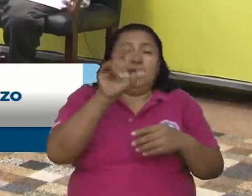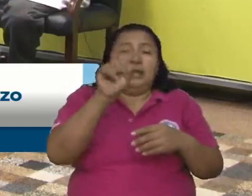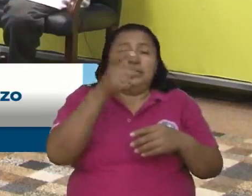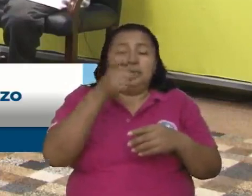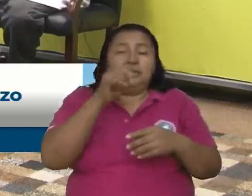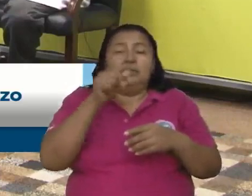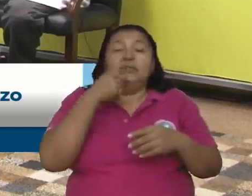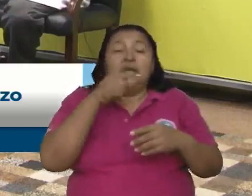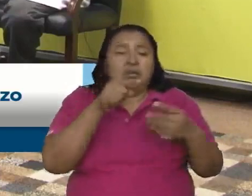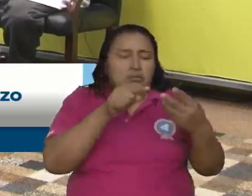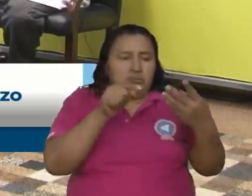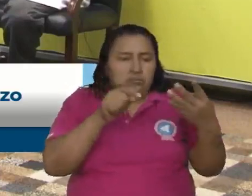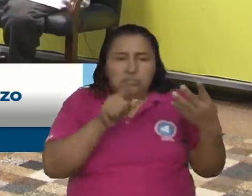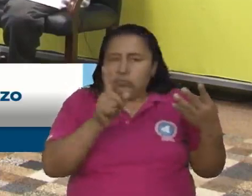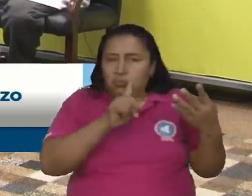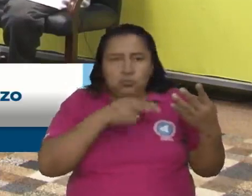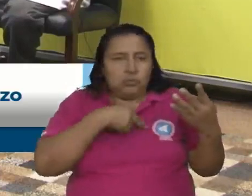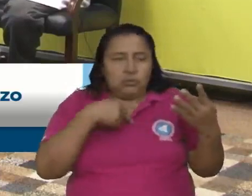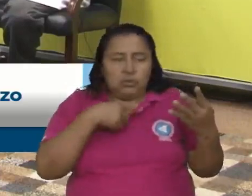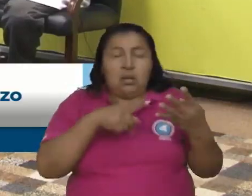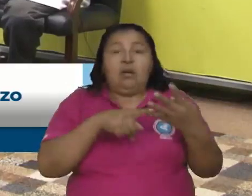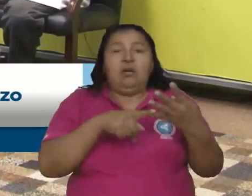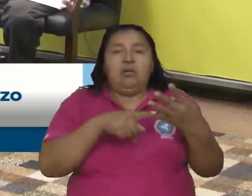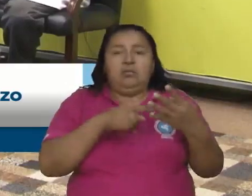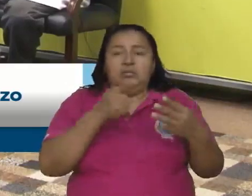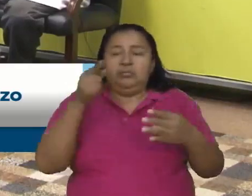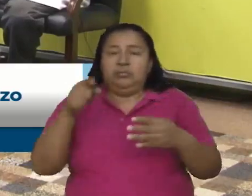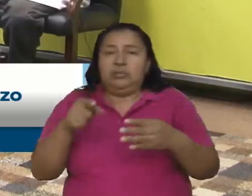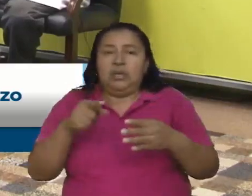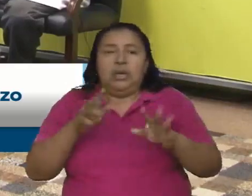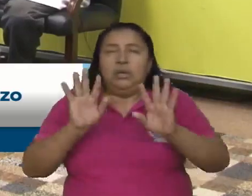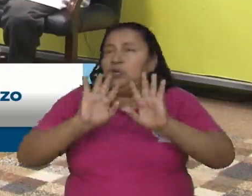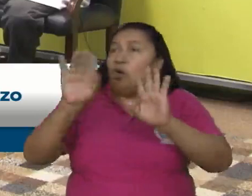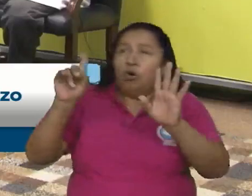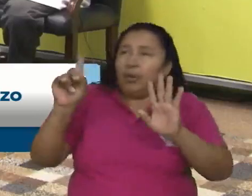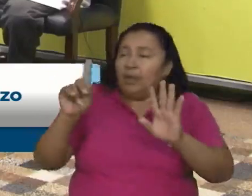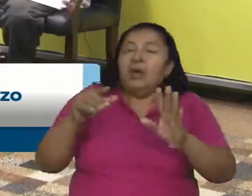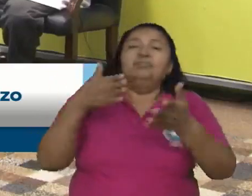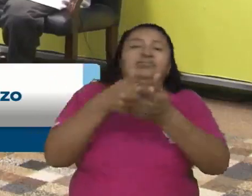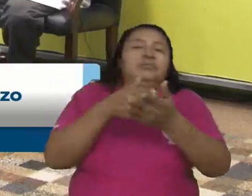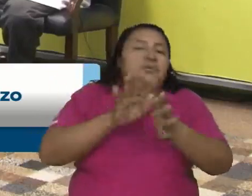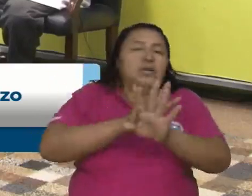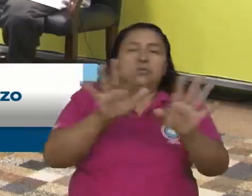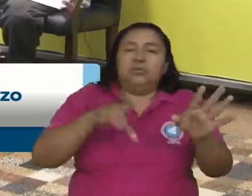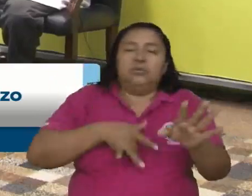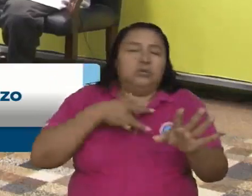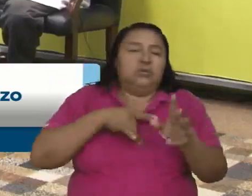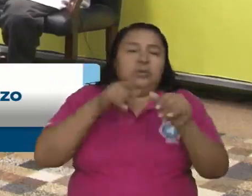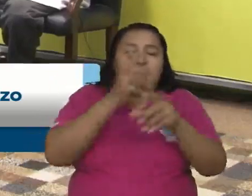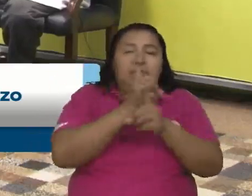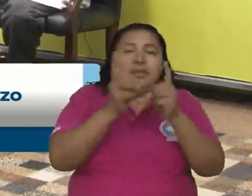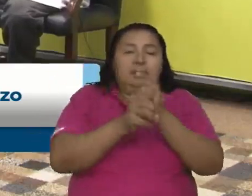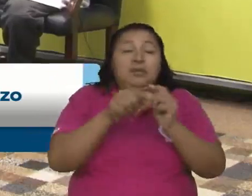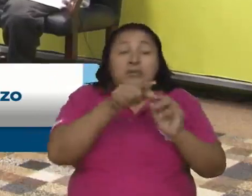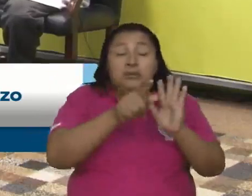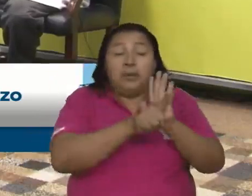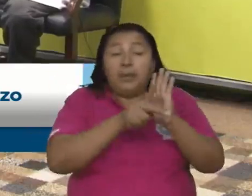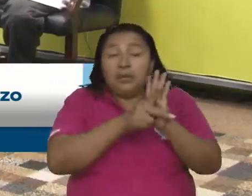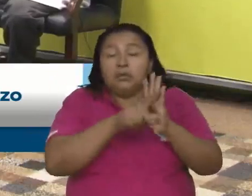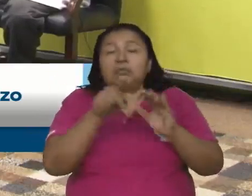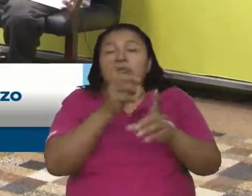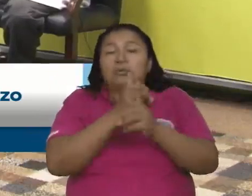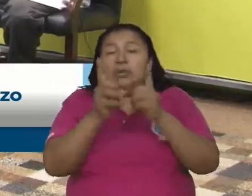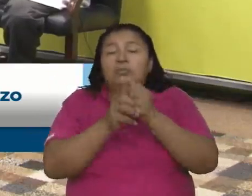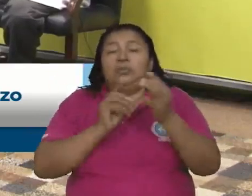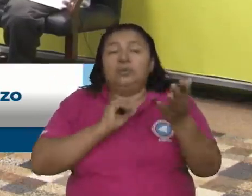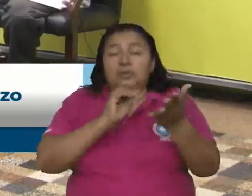si nadie le ha hecho, y entonces se para la cirugía. Entonces, vos decís, hay que estratificarla, tiene riesgo, hay que ponerle,